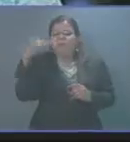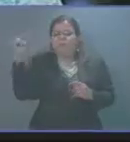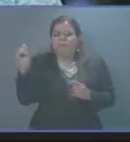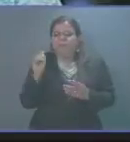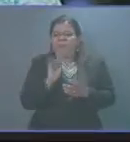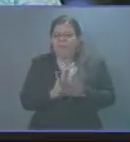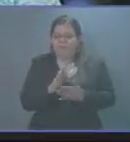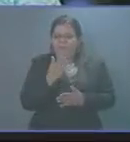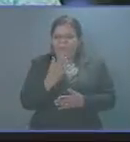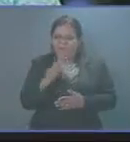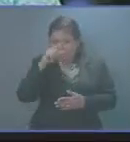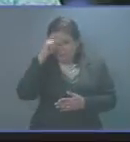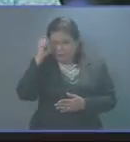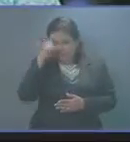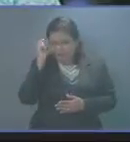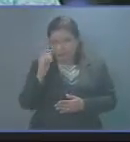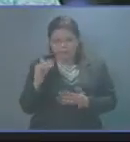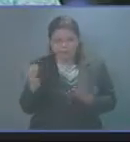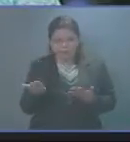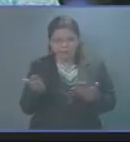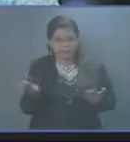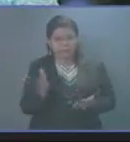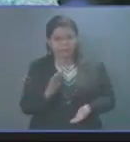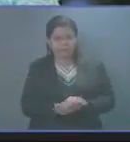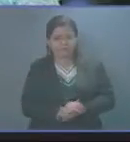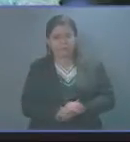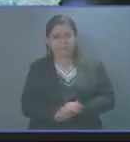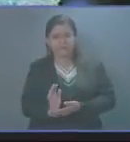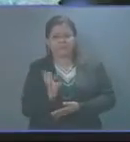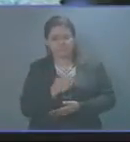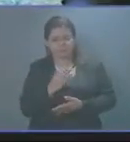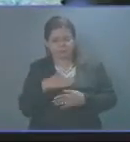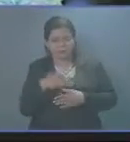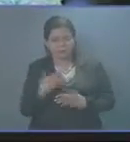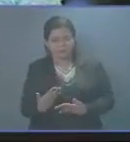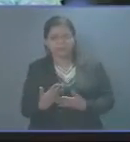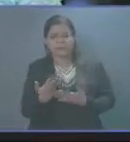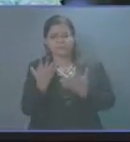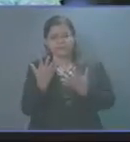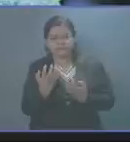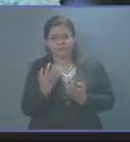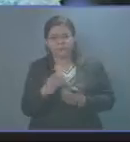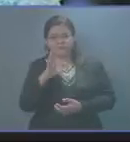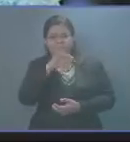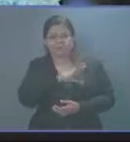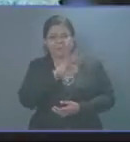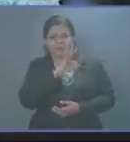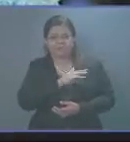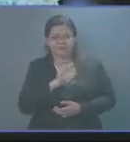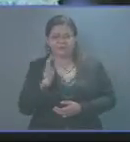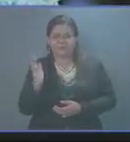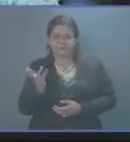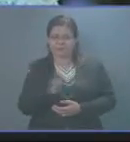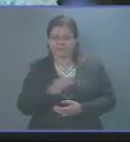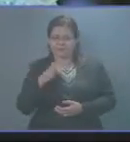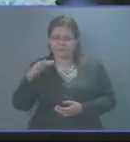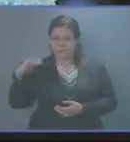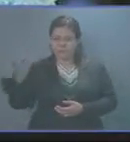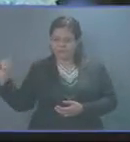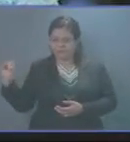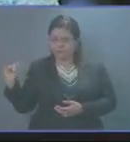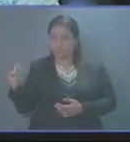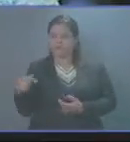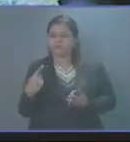los hechos que se pretendan galardonar constituyan un beneficio para el Estado de El